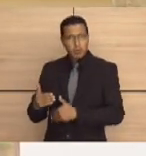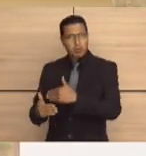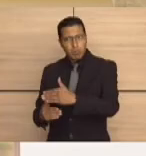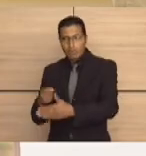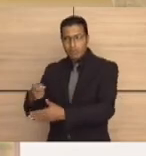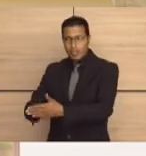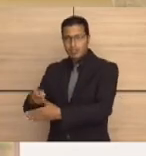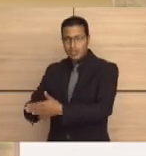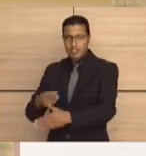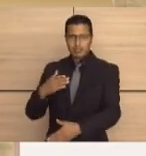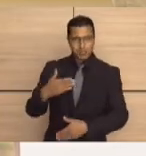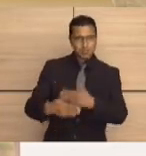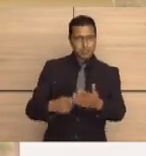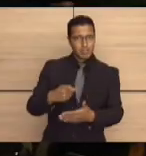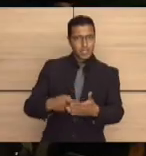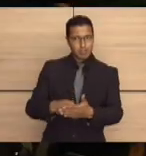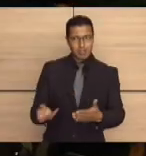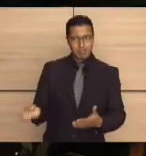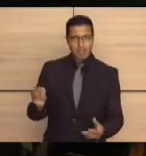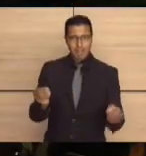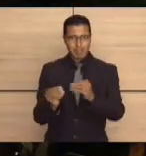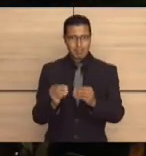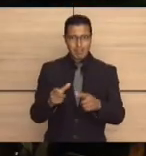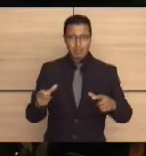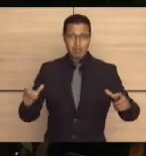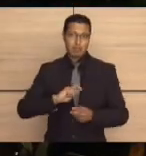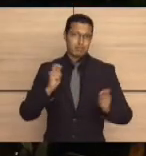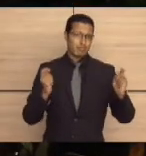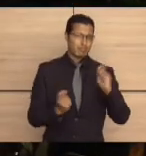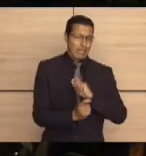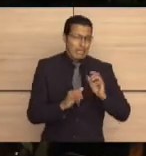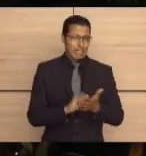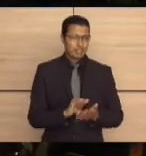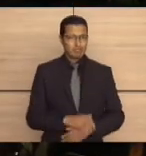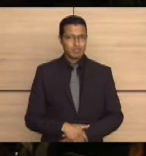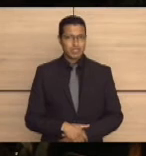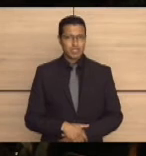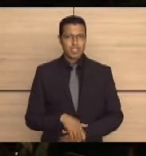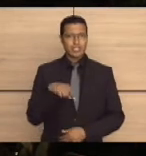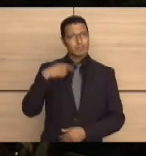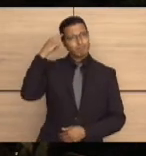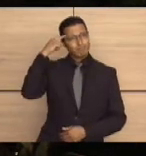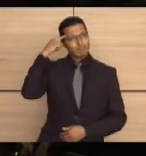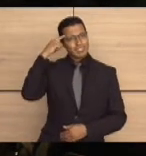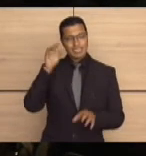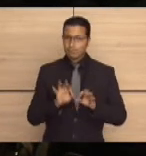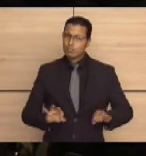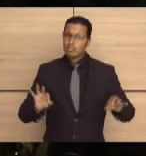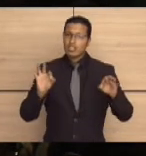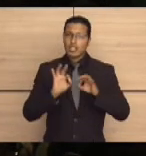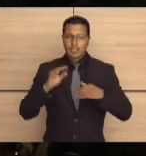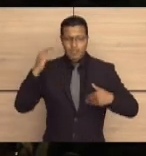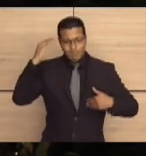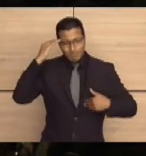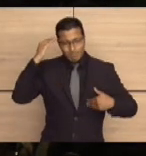la clave del éxito son pequeños cambios, dicen por ahí. Para mí es un tema de concientizarnos. Cuando uno